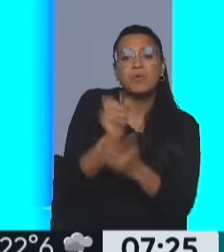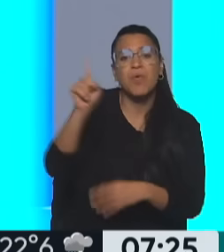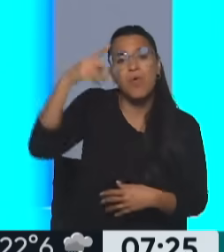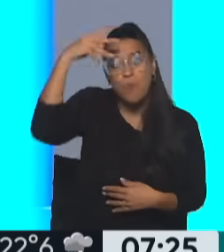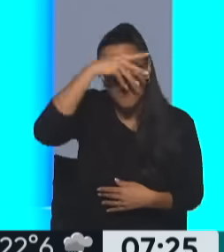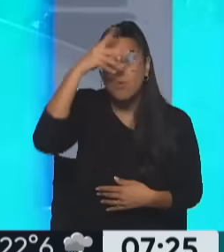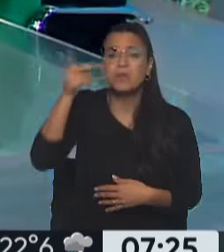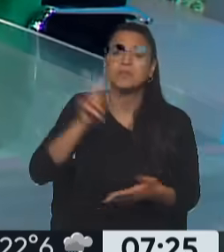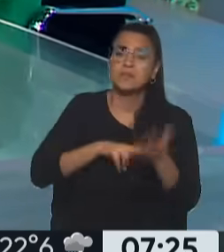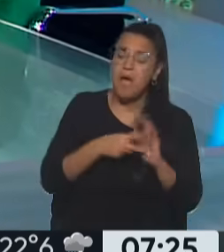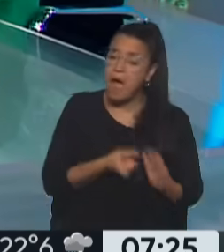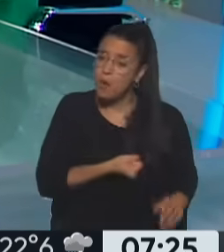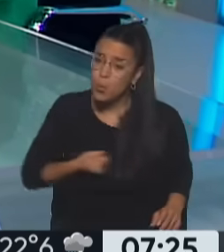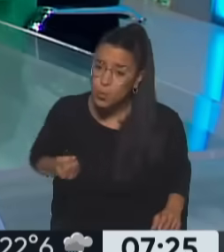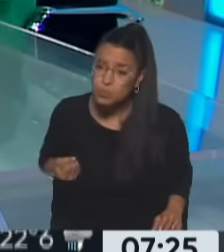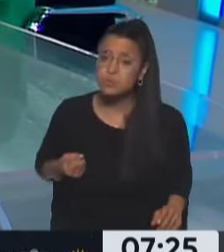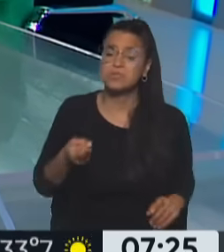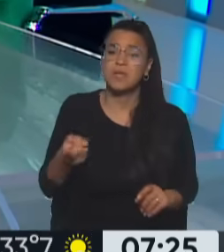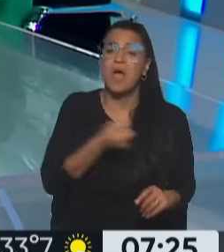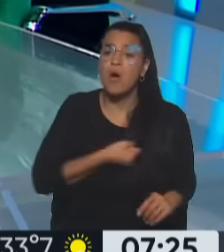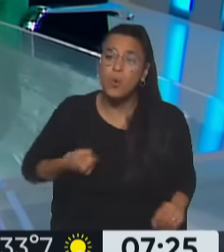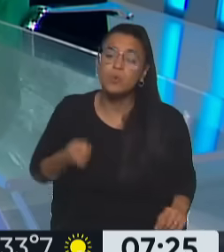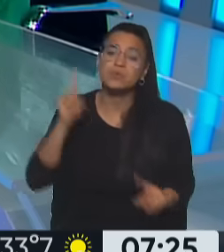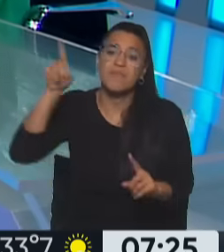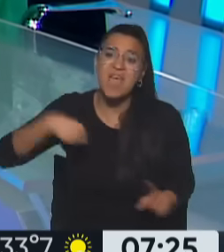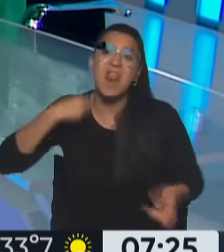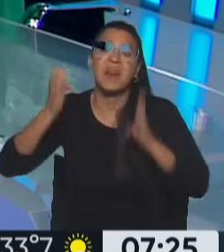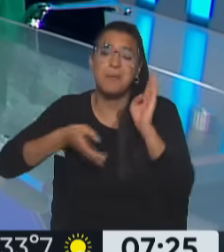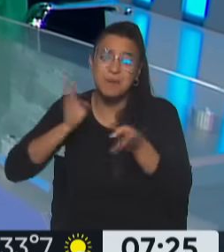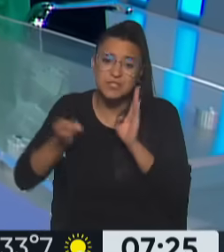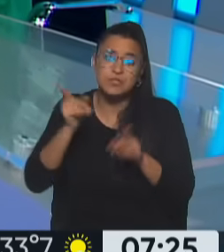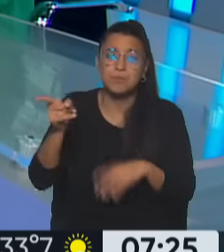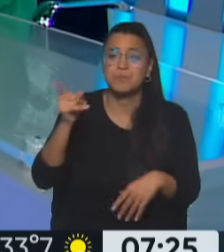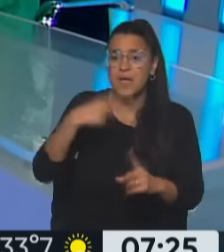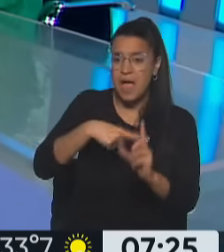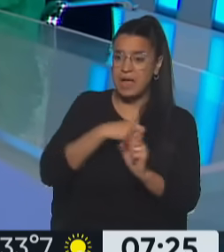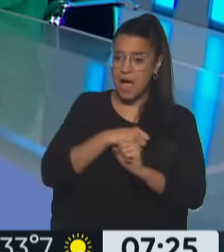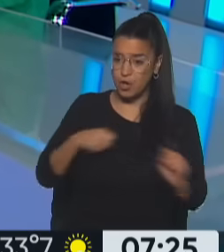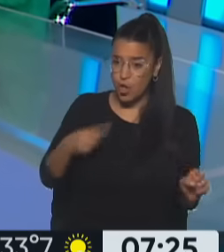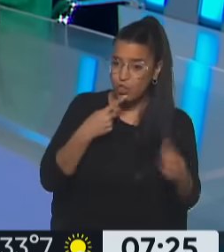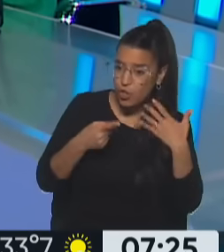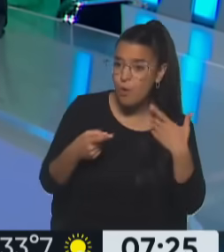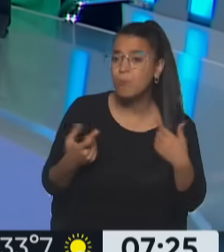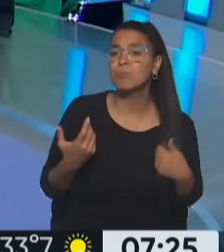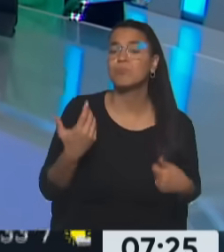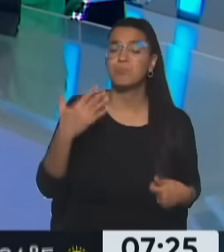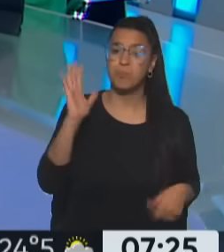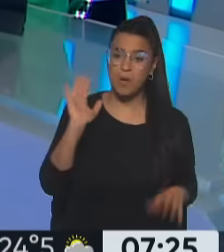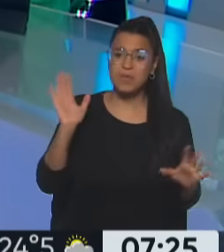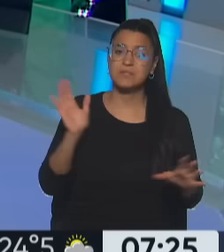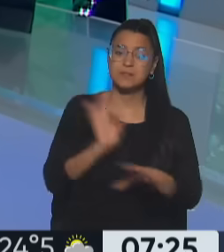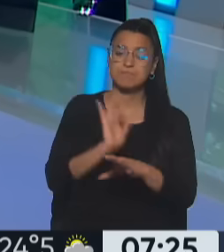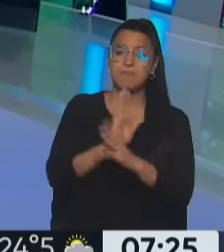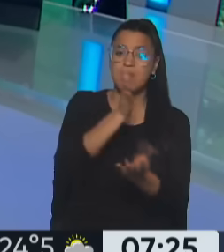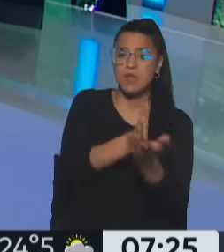Bullrich significaba ajuste, que ajuste se traducía en represión y es más, Elisa Carrió hasta deslizó la posibilidad de represión con violación a